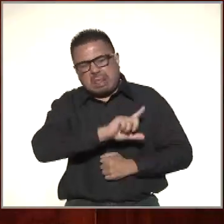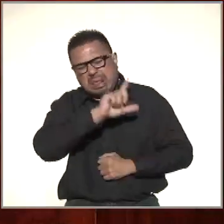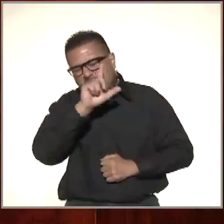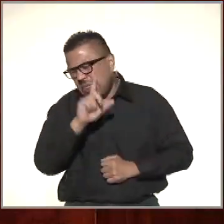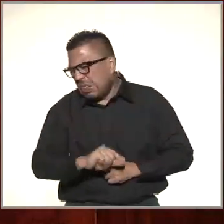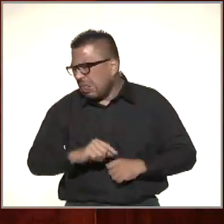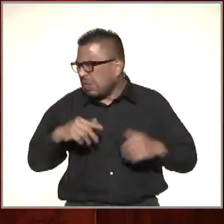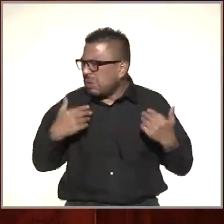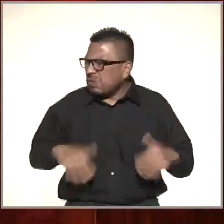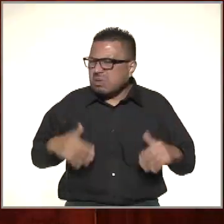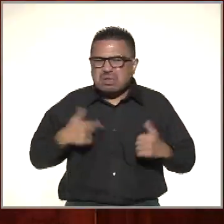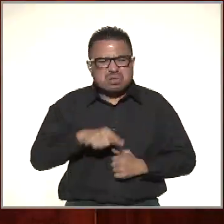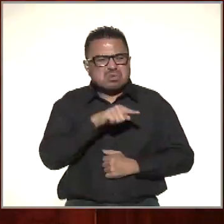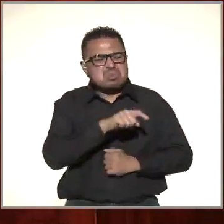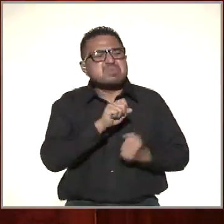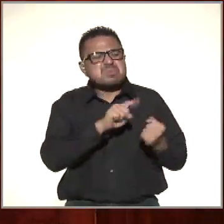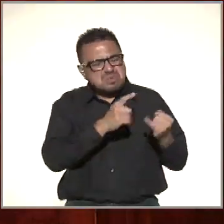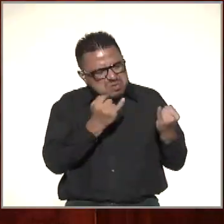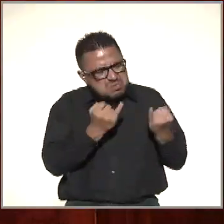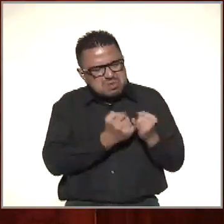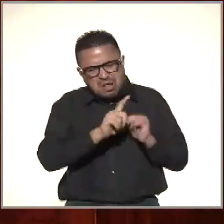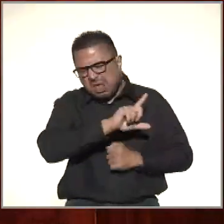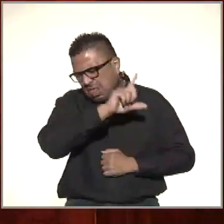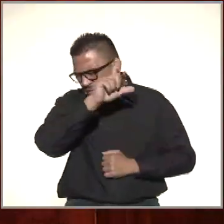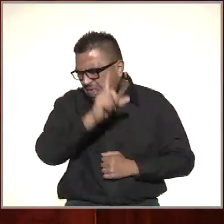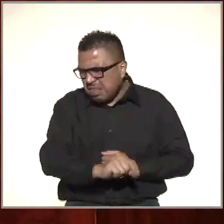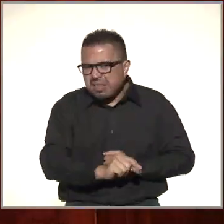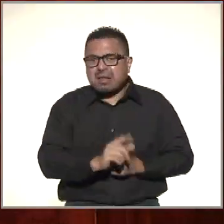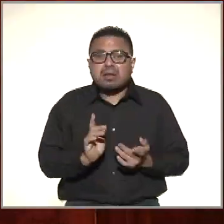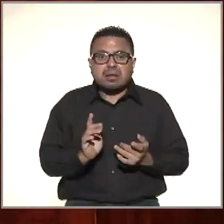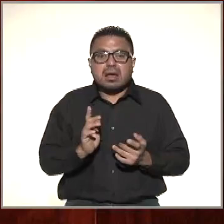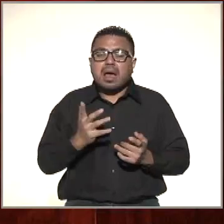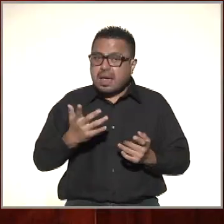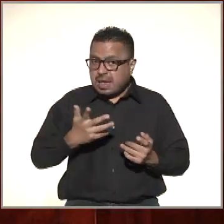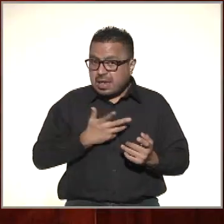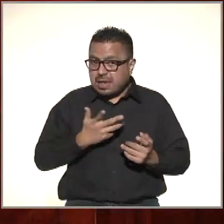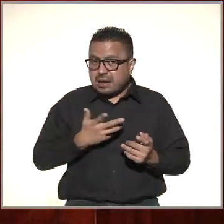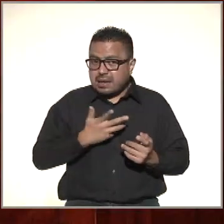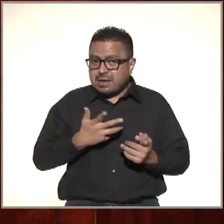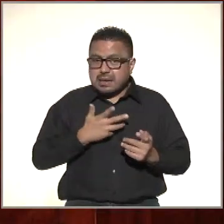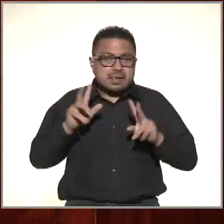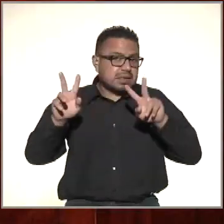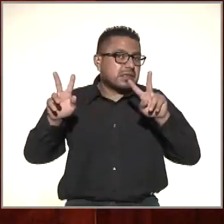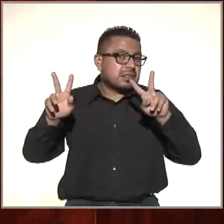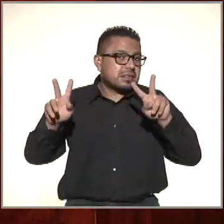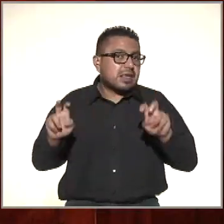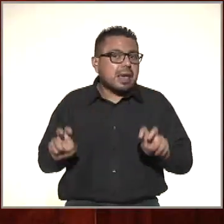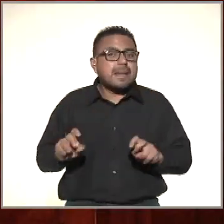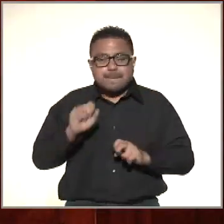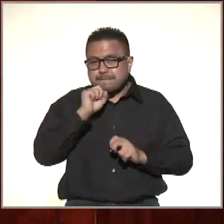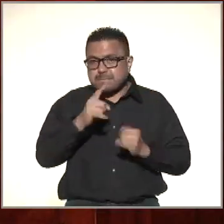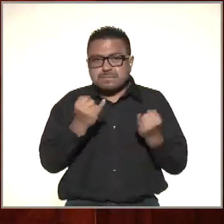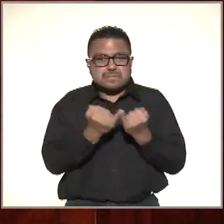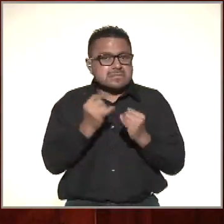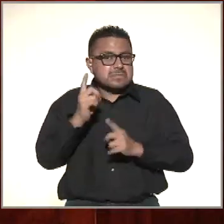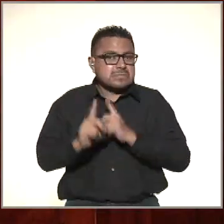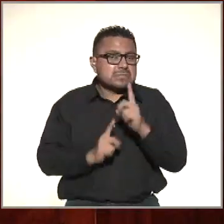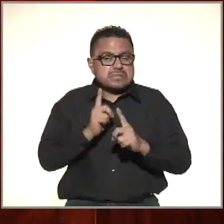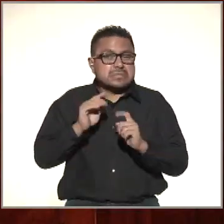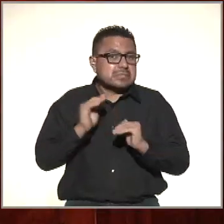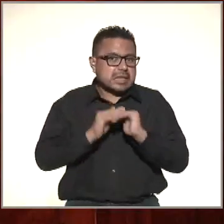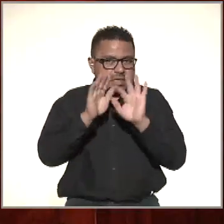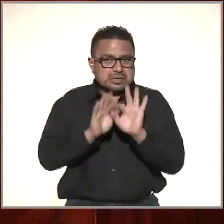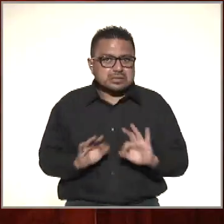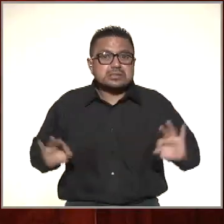Qué barbaridad. Por lo tanto, tú eres chafa. Entonces, hay temas también deportivos que son súper